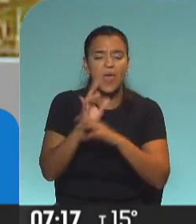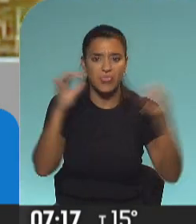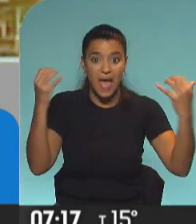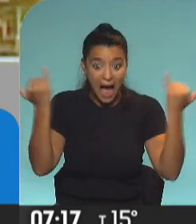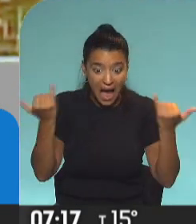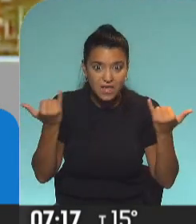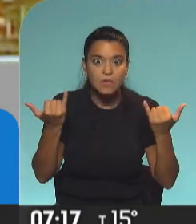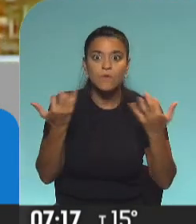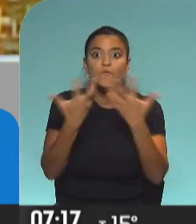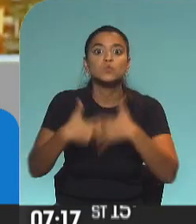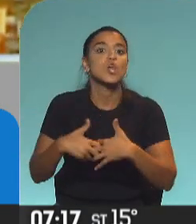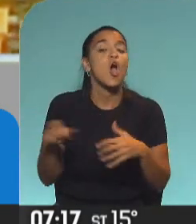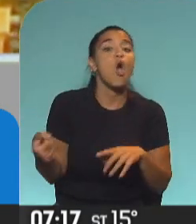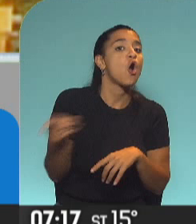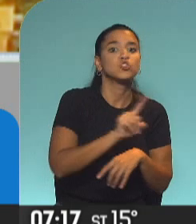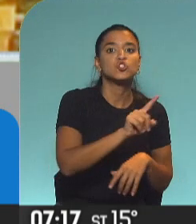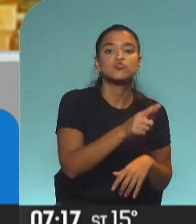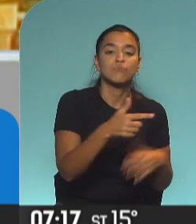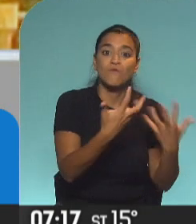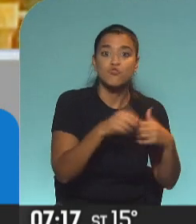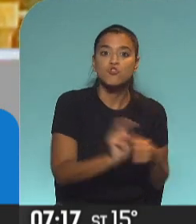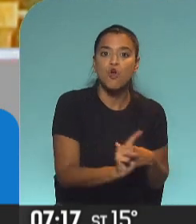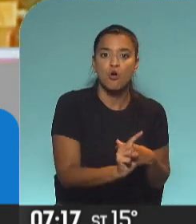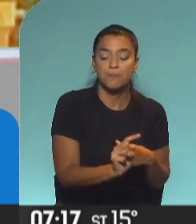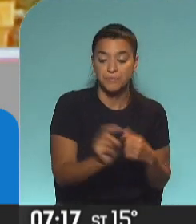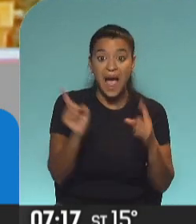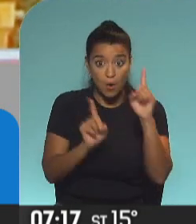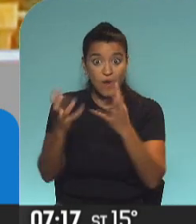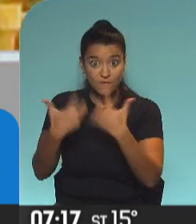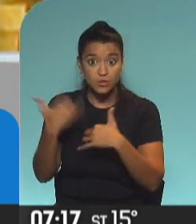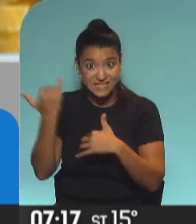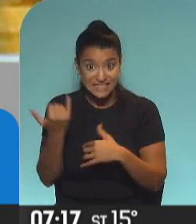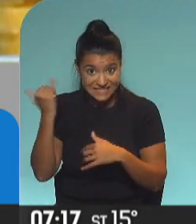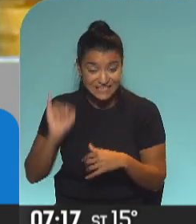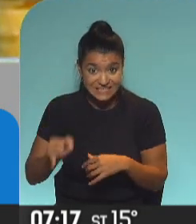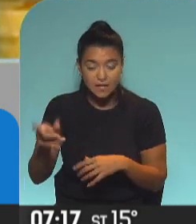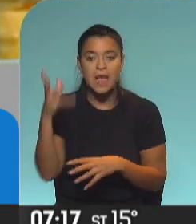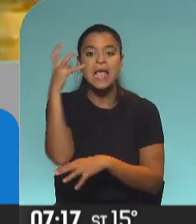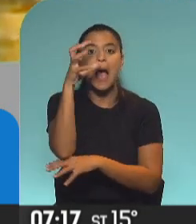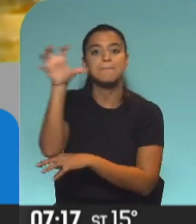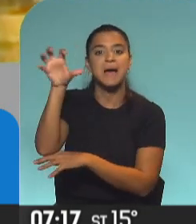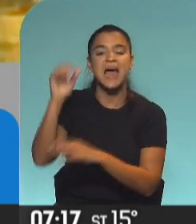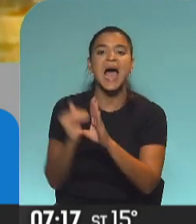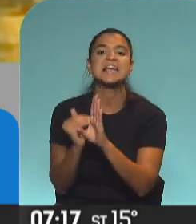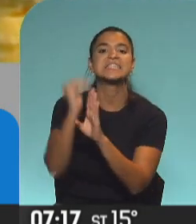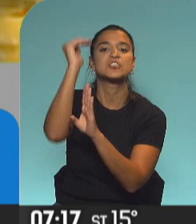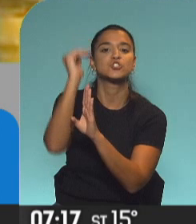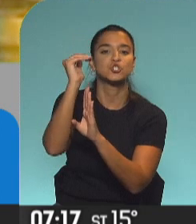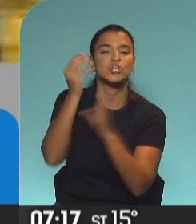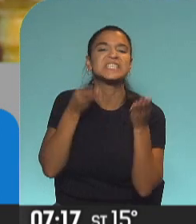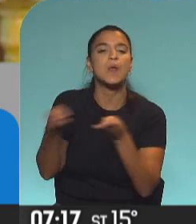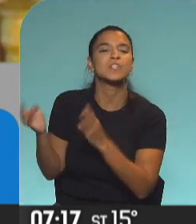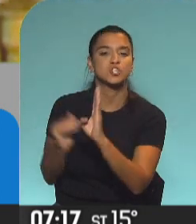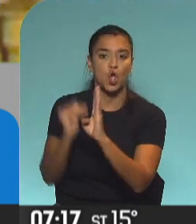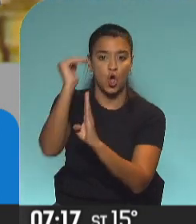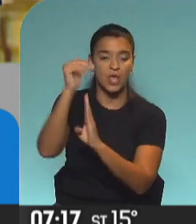y un puñado que no funcionaba. Entre las que sí funcionaban estaba la cámara que va al ascensor de servicio. La casa de